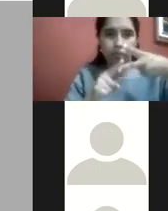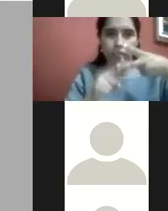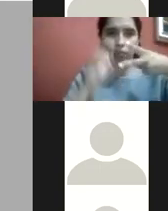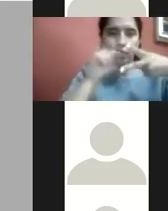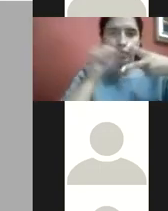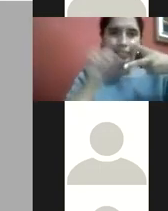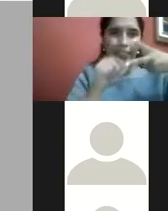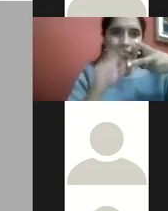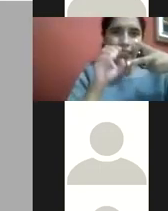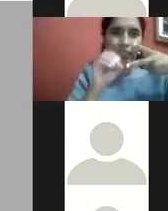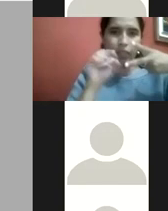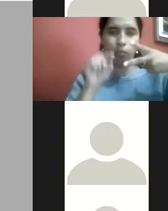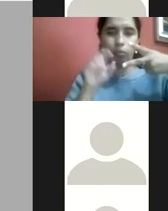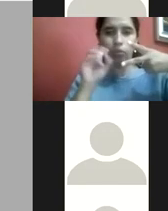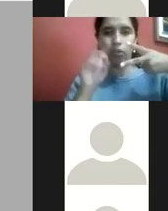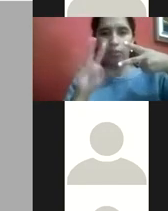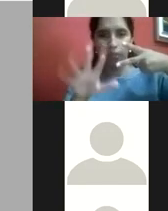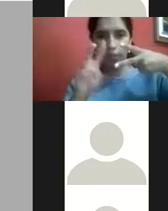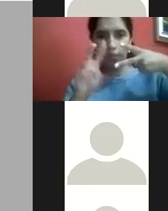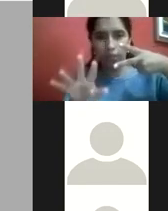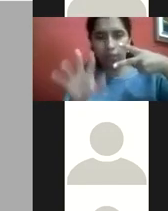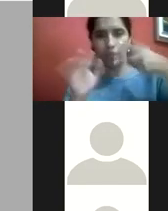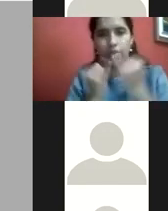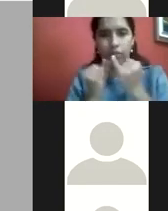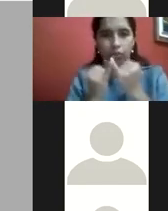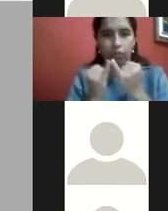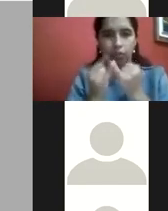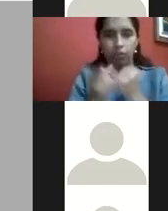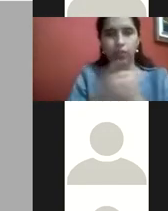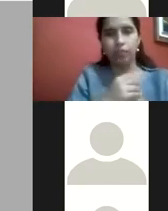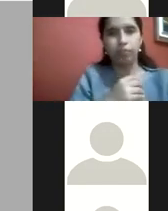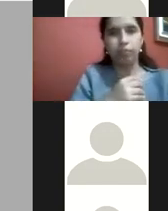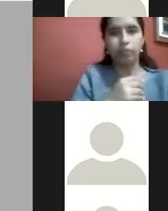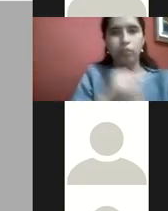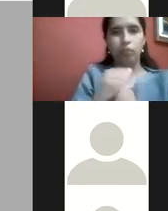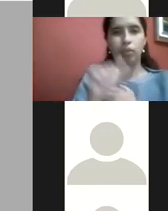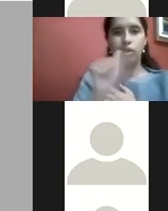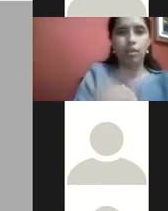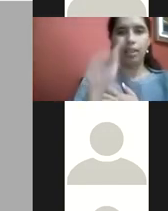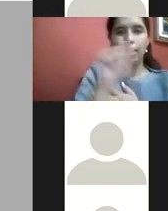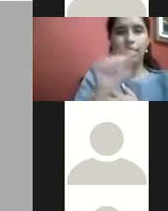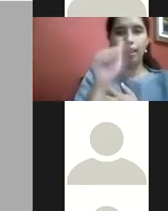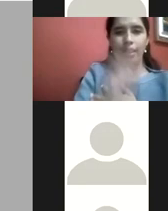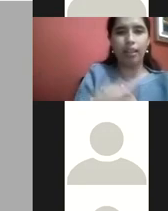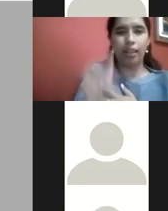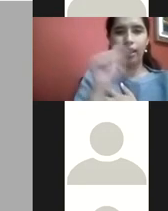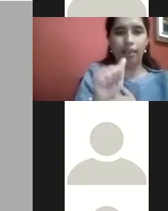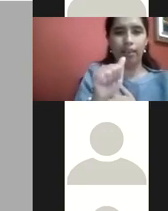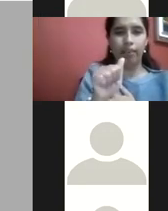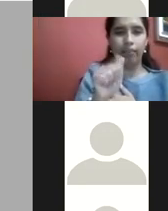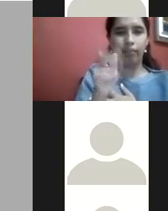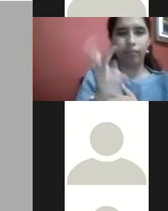Así que aquí vamos a hacer algo parecido a lo que acabamos de hacer en el anterior con el alfa. Entonces, voy a tomar